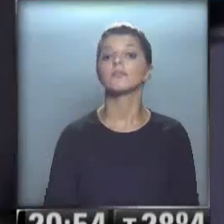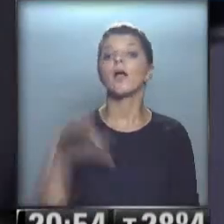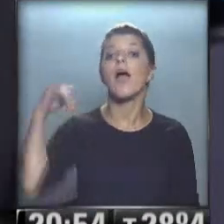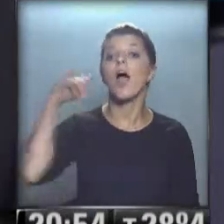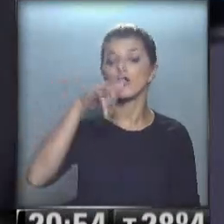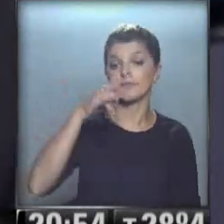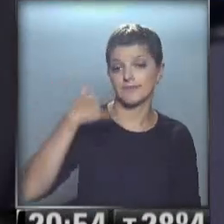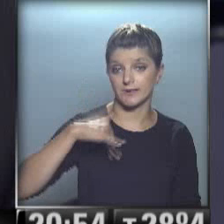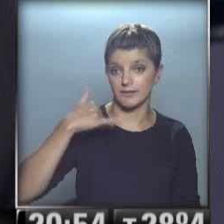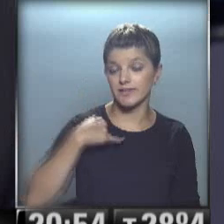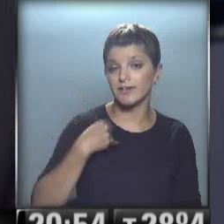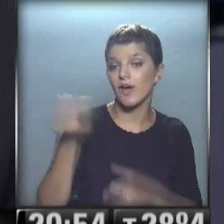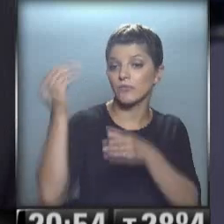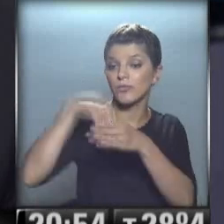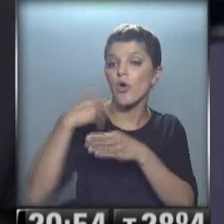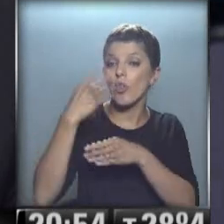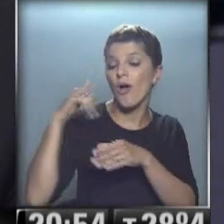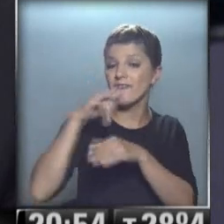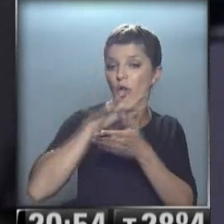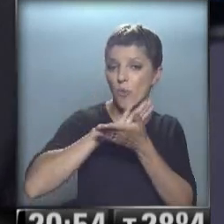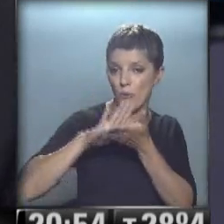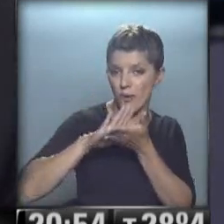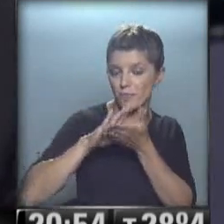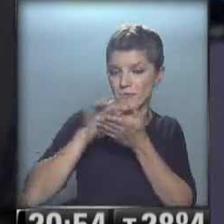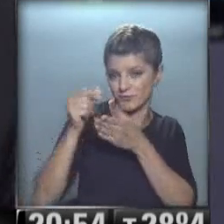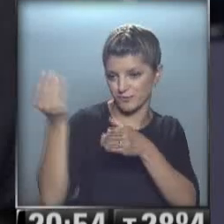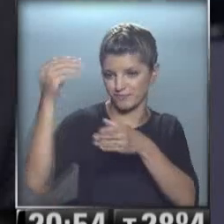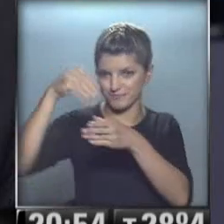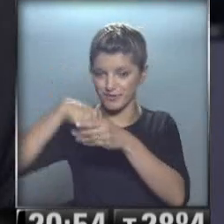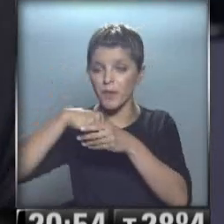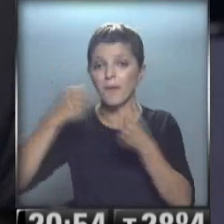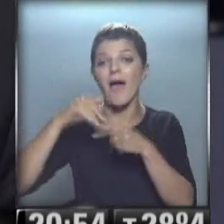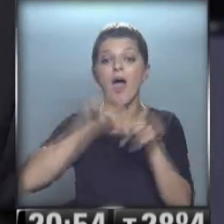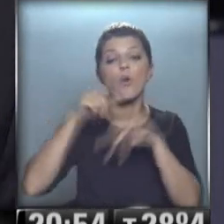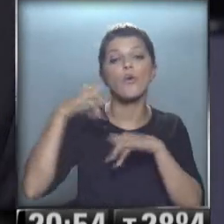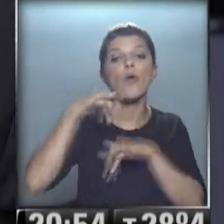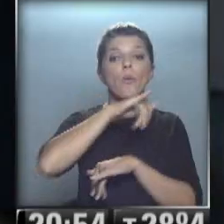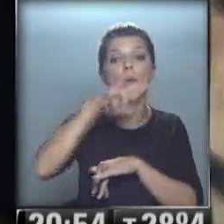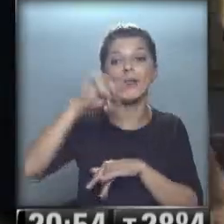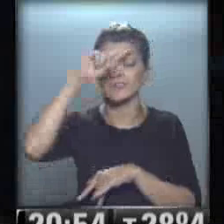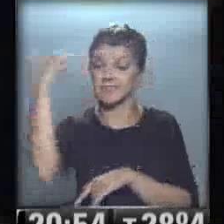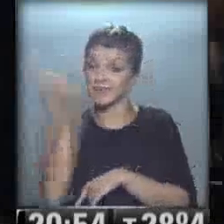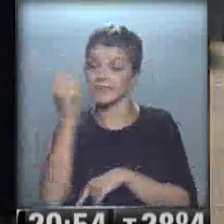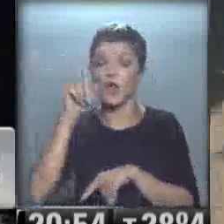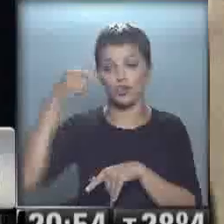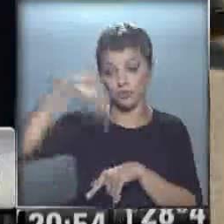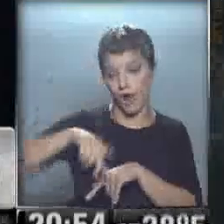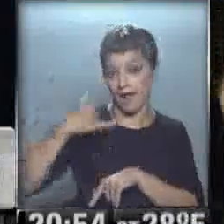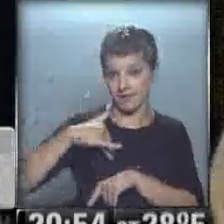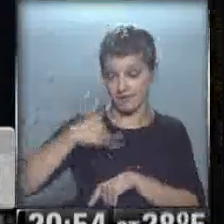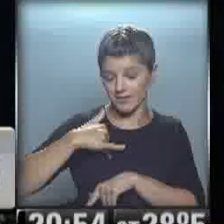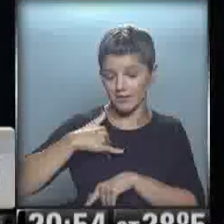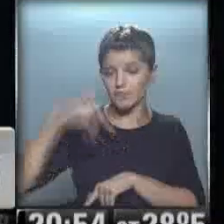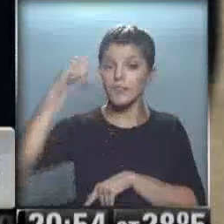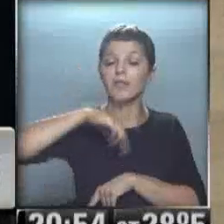Aerolíneas Argentinas incorporó dos nuevos aviones en su flota para vuelos de cabotaje y también internacionales. Estamos cumpliendo con el plan de